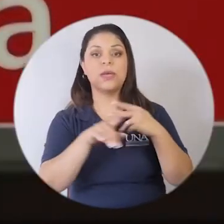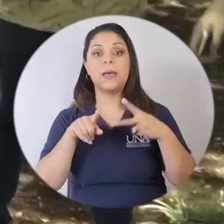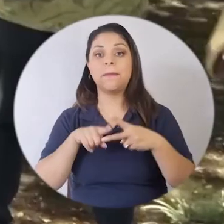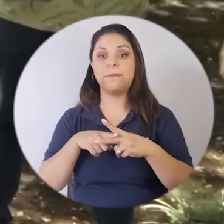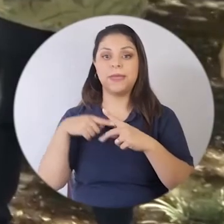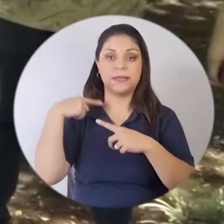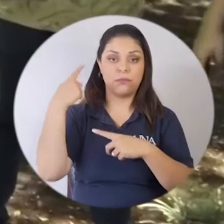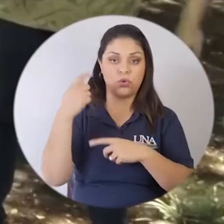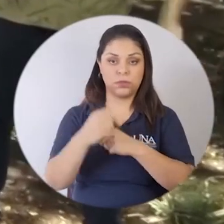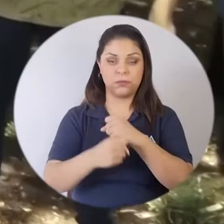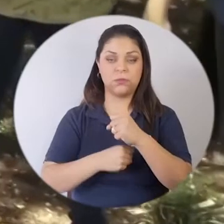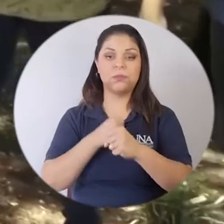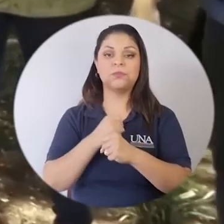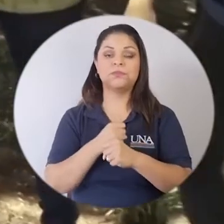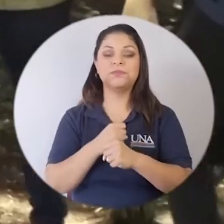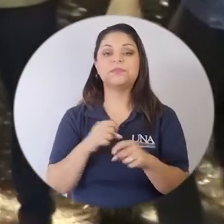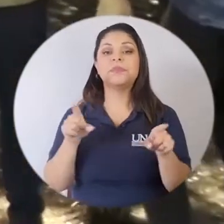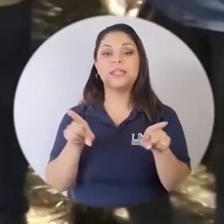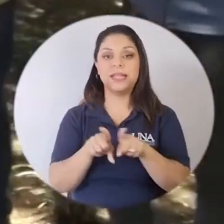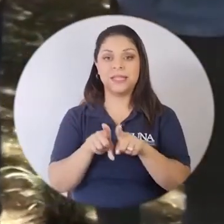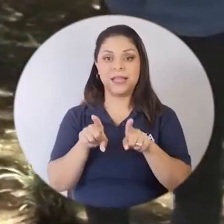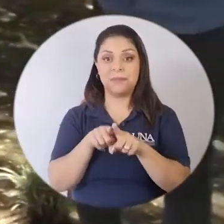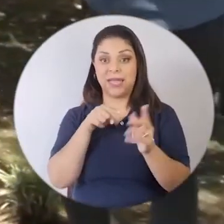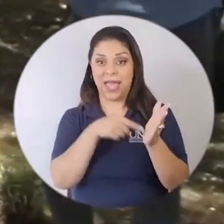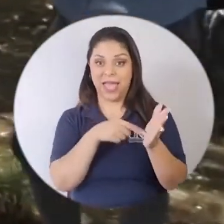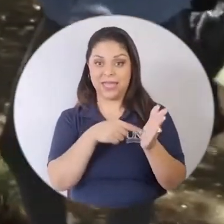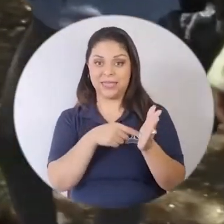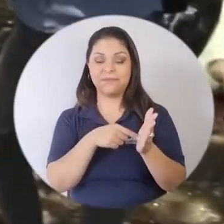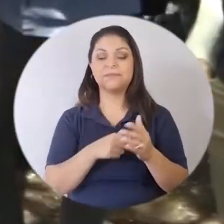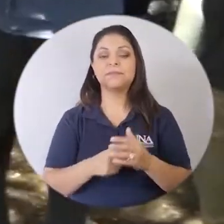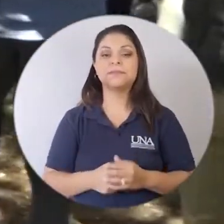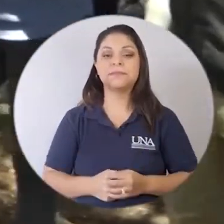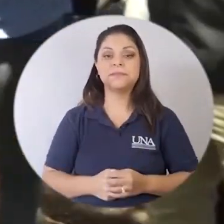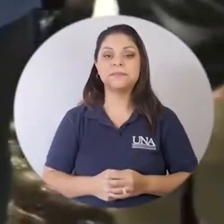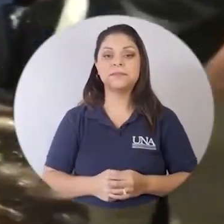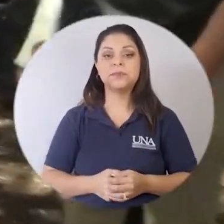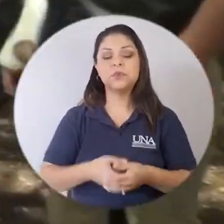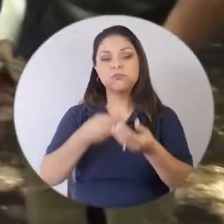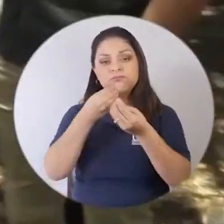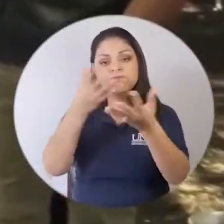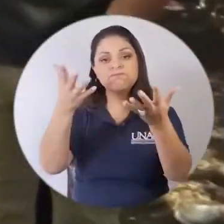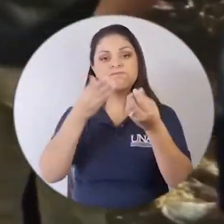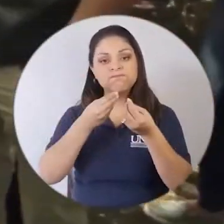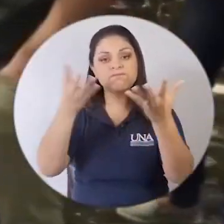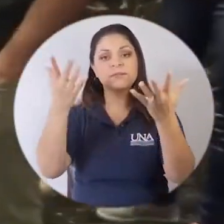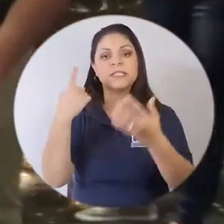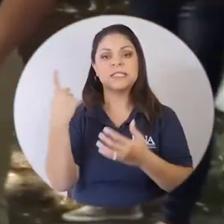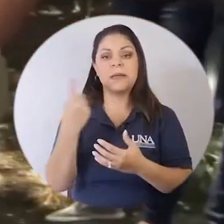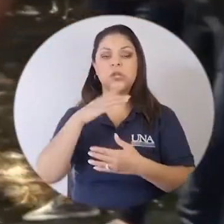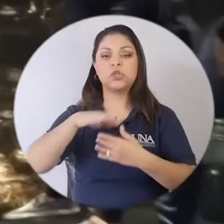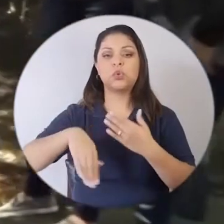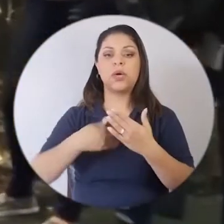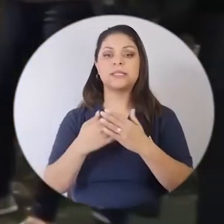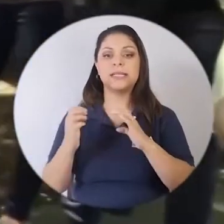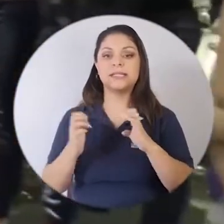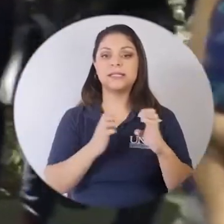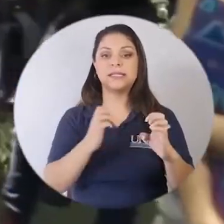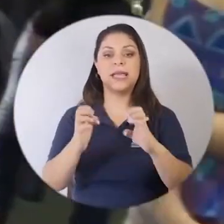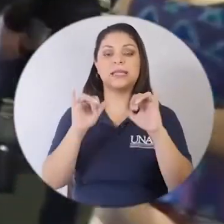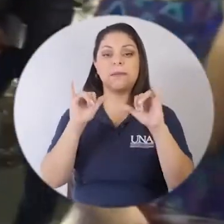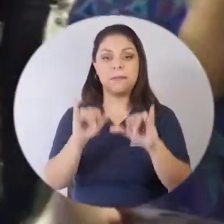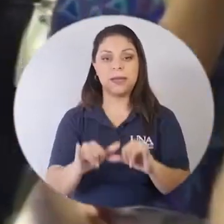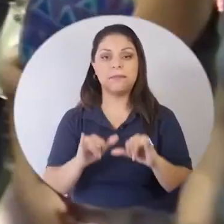admisión que arranca el próximo año, y también en ese medio pues estaríamos compartiendo todas las estrategias